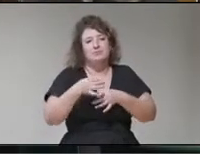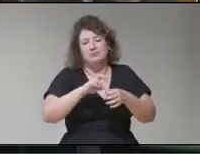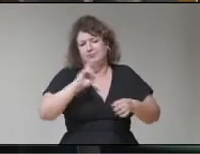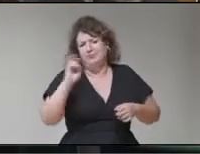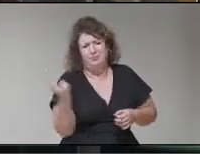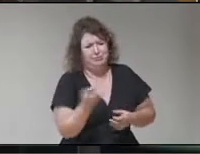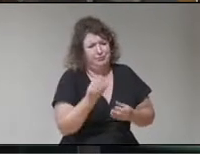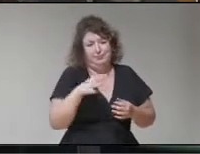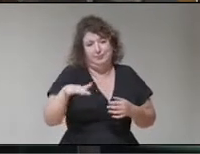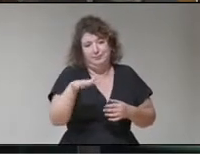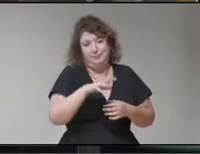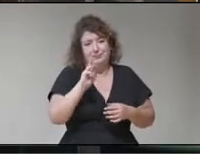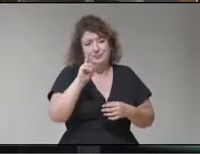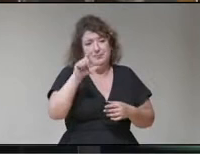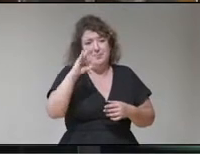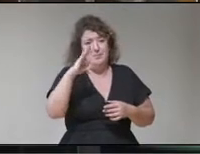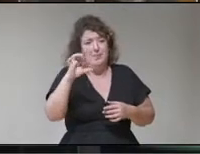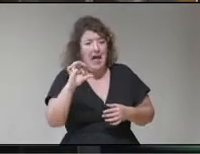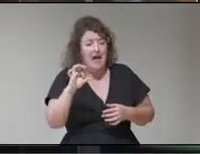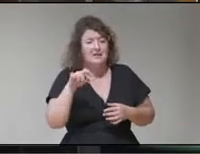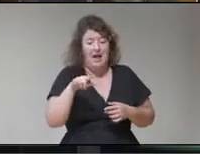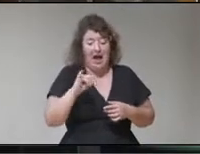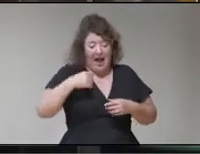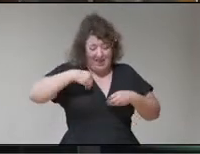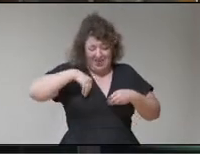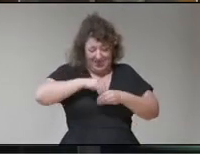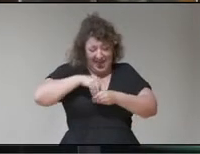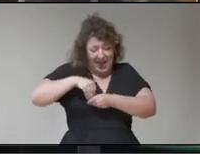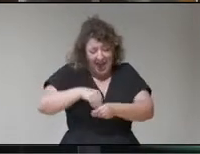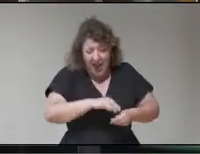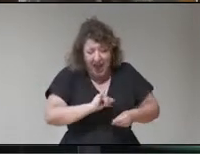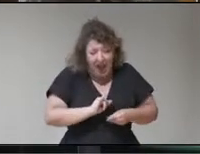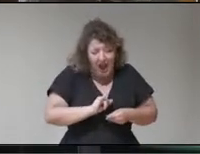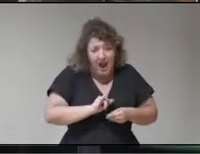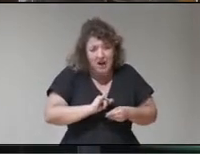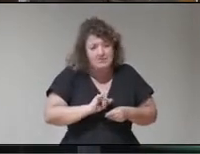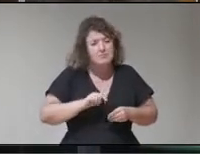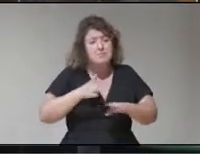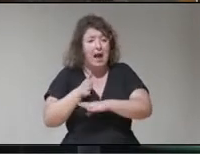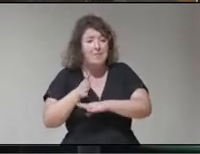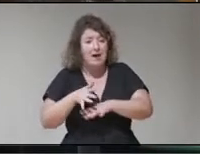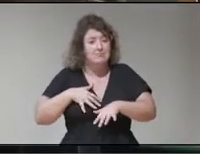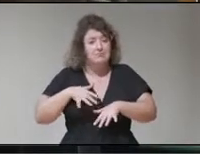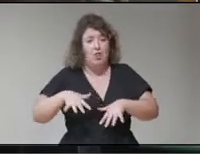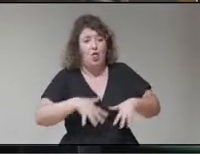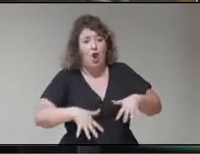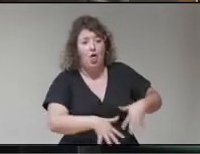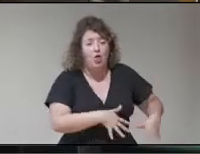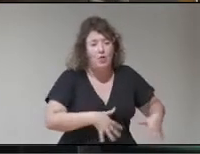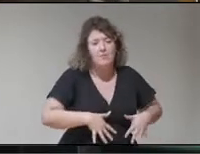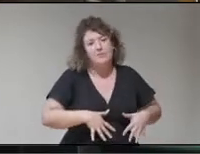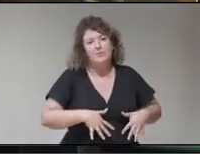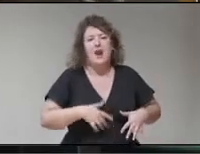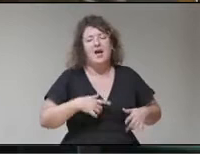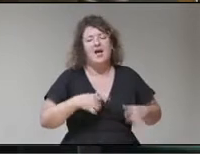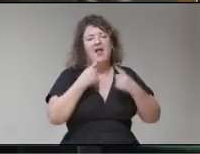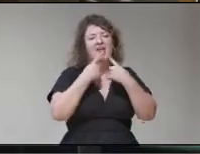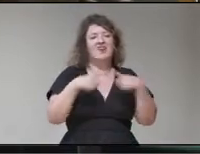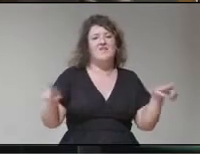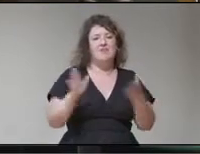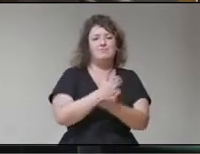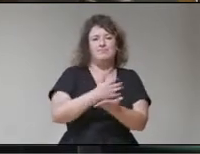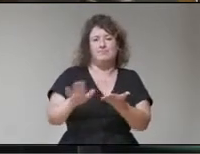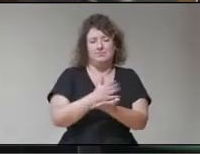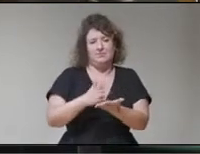qué sé, todas esas cosas que tenemos por allí dentro, y van a provocar pues, una diferenciación de